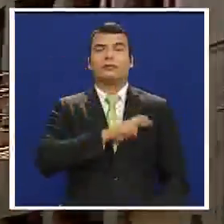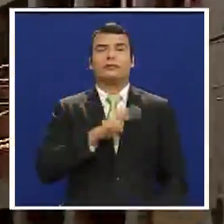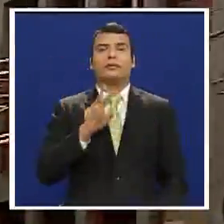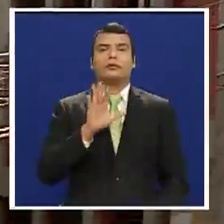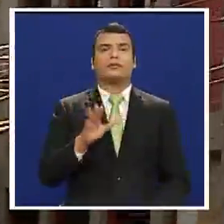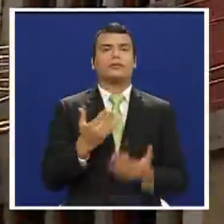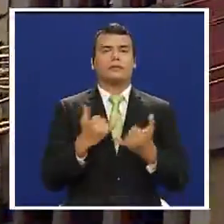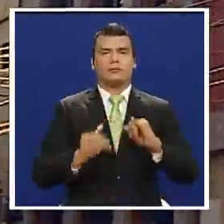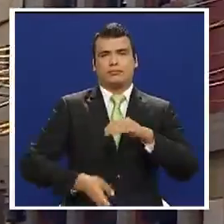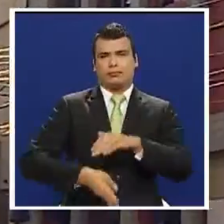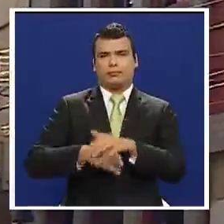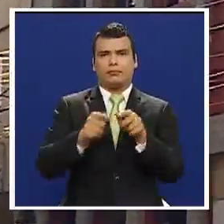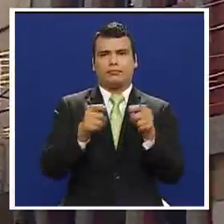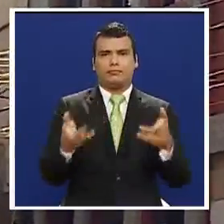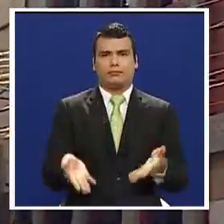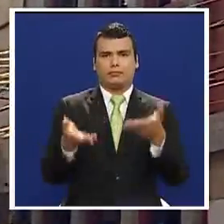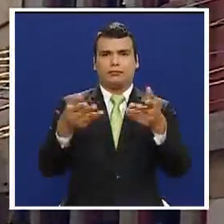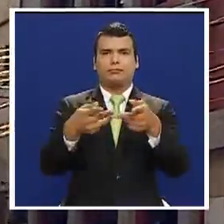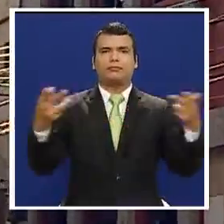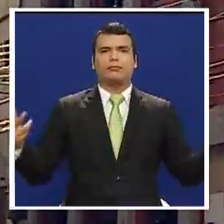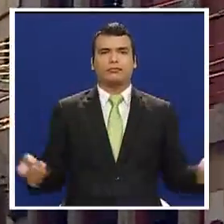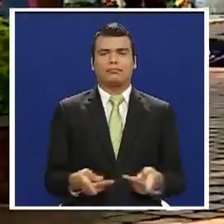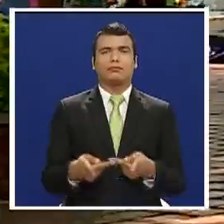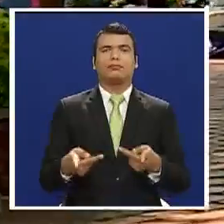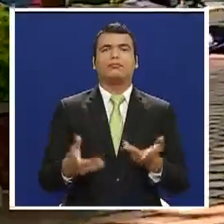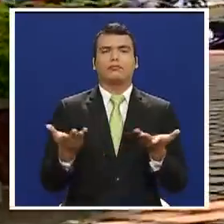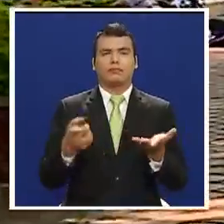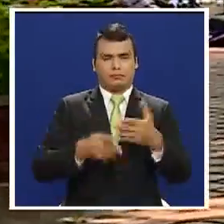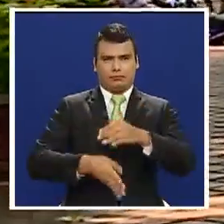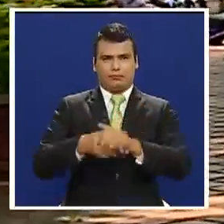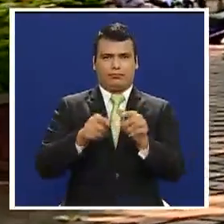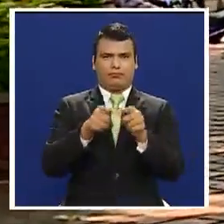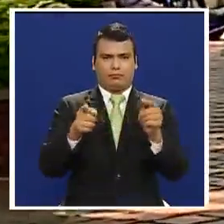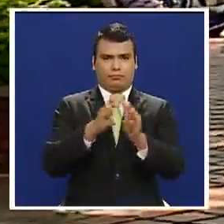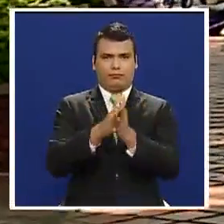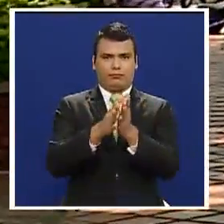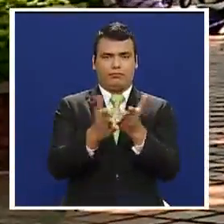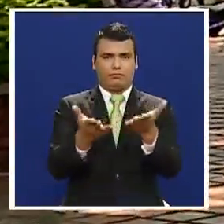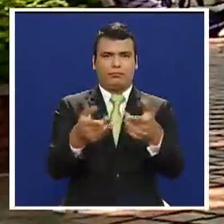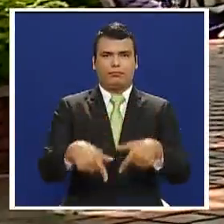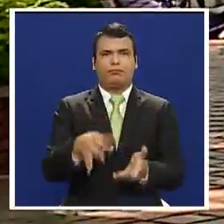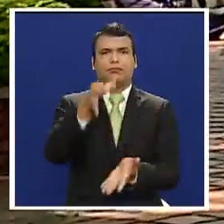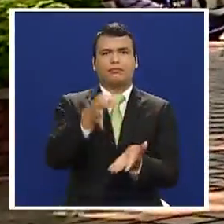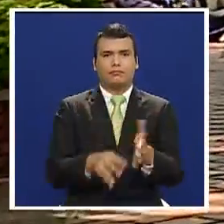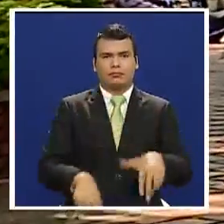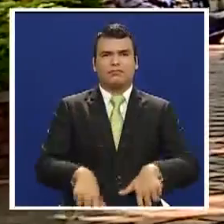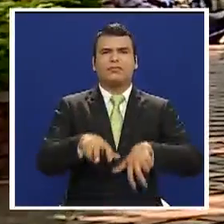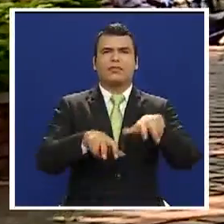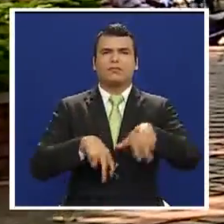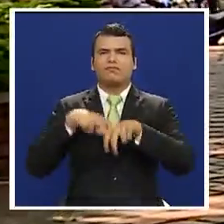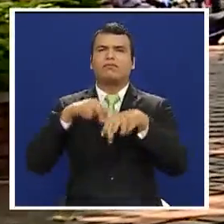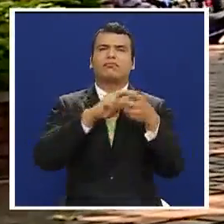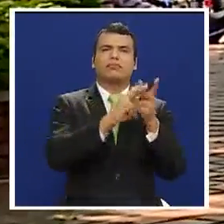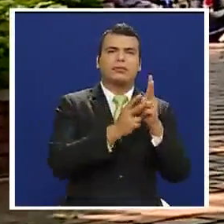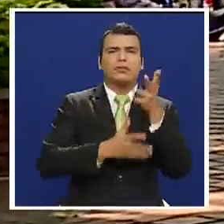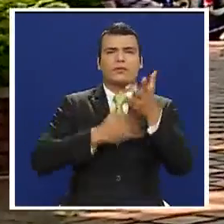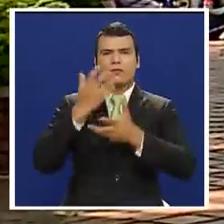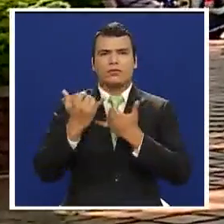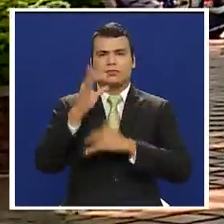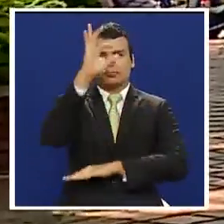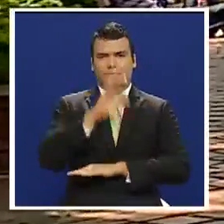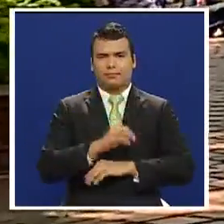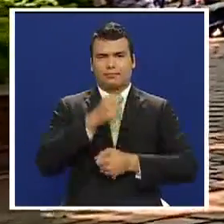de agroindustria, sí, son 3 plantas de proceso que dejaron aquí. Tras ser uno de los hombres más ricos del norte del valle, don Jorgito, como cariñosamente